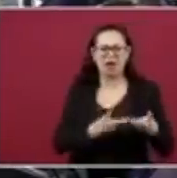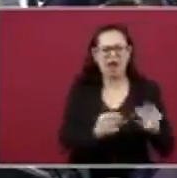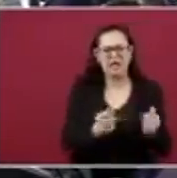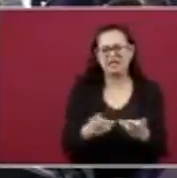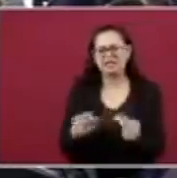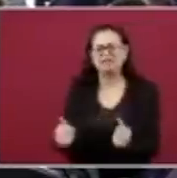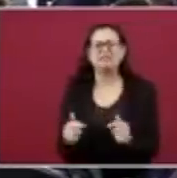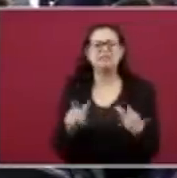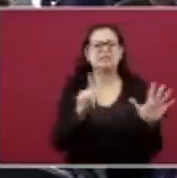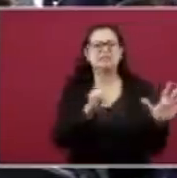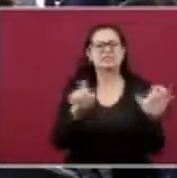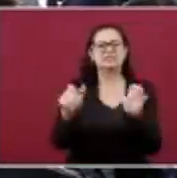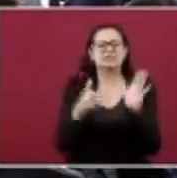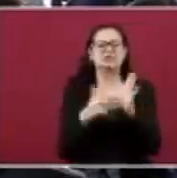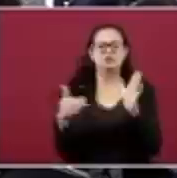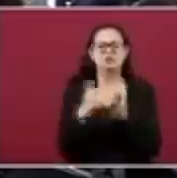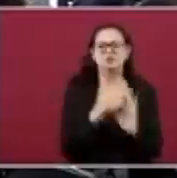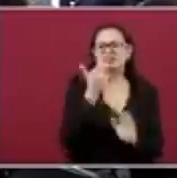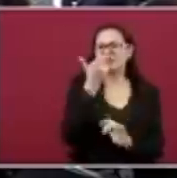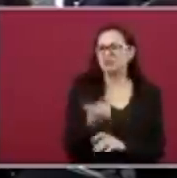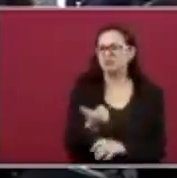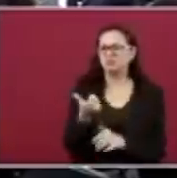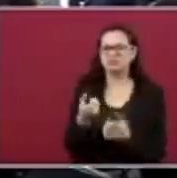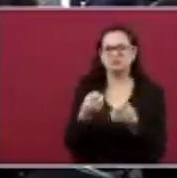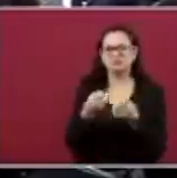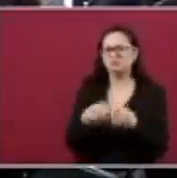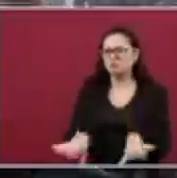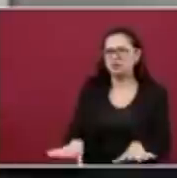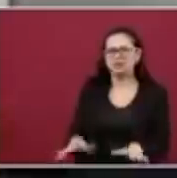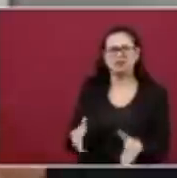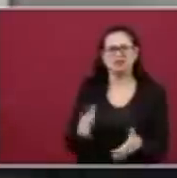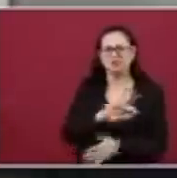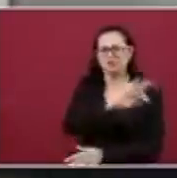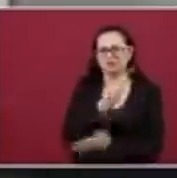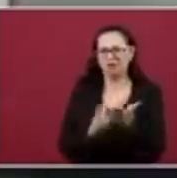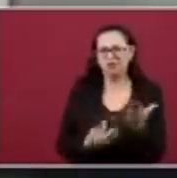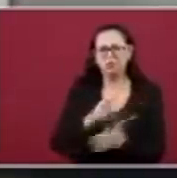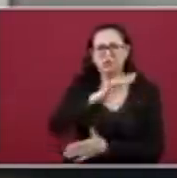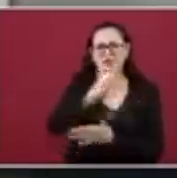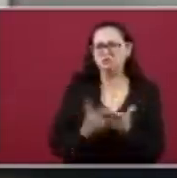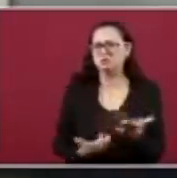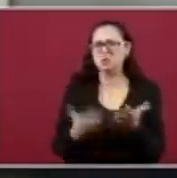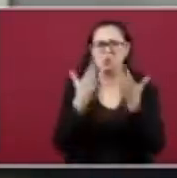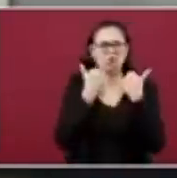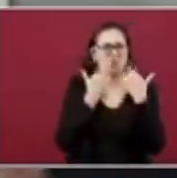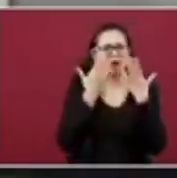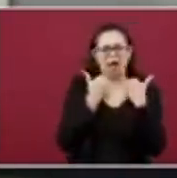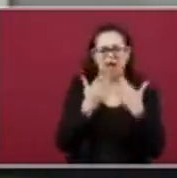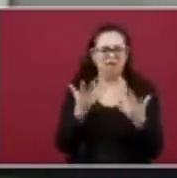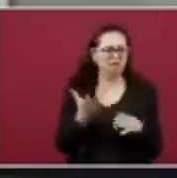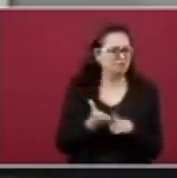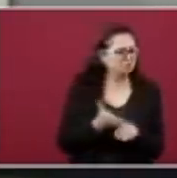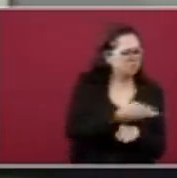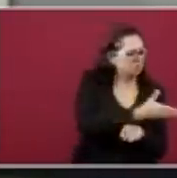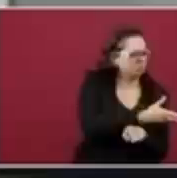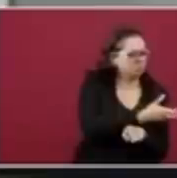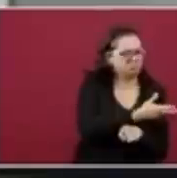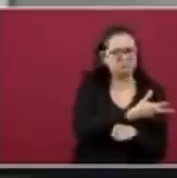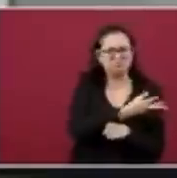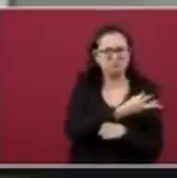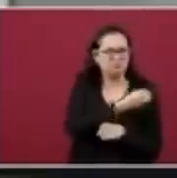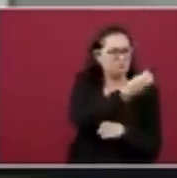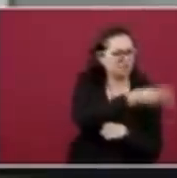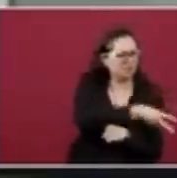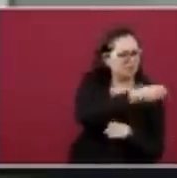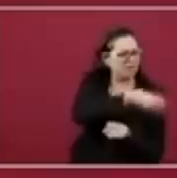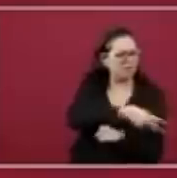de 700 millones de pesos. A ver… En esta nueva etapa de su gobierno, ¿qué diferencia va a haber en estas